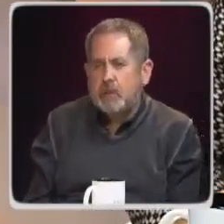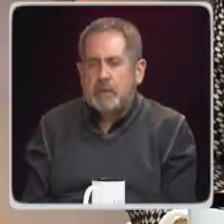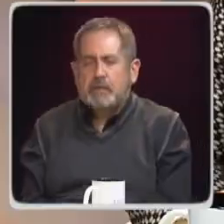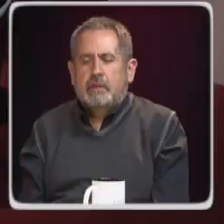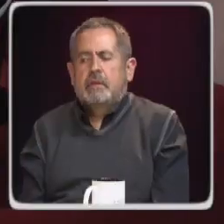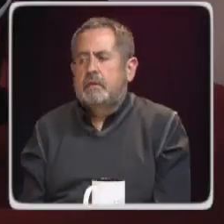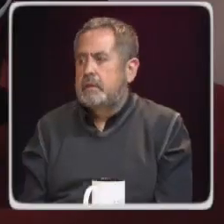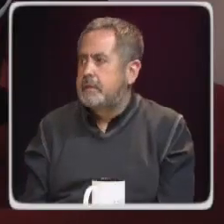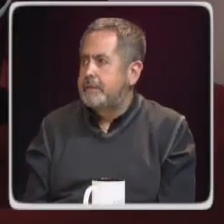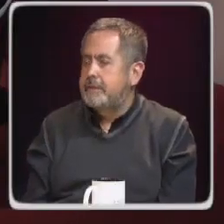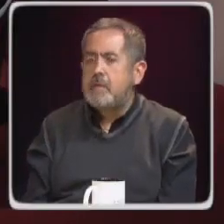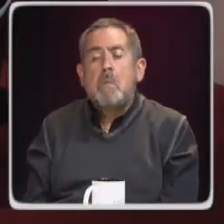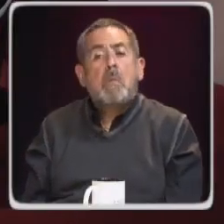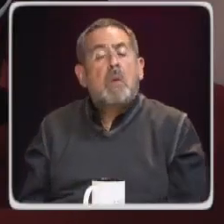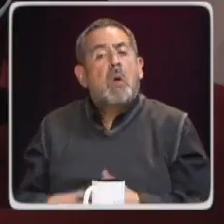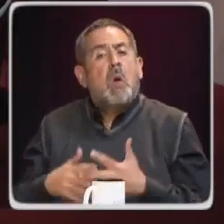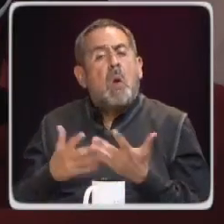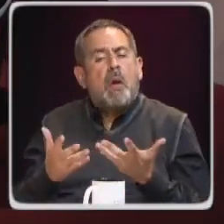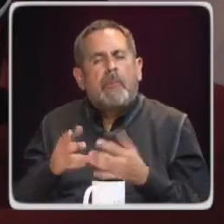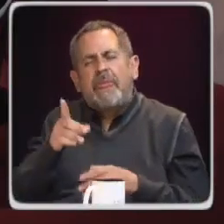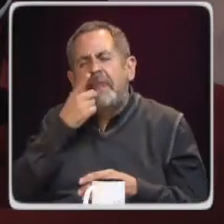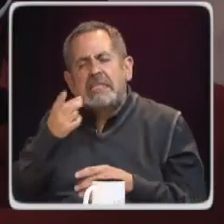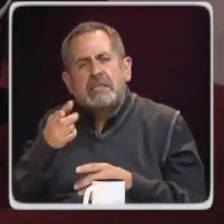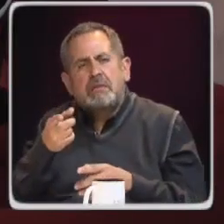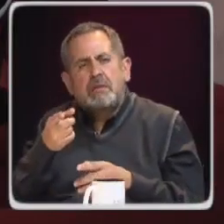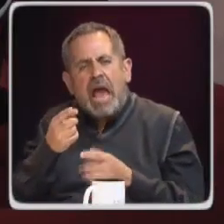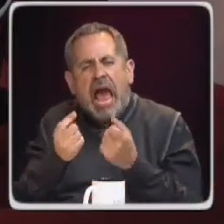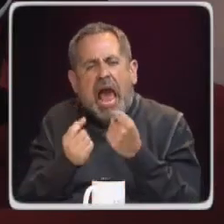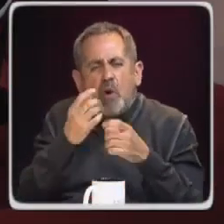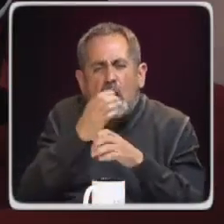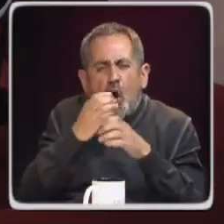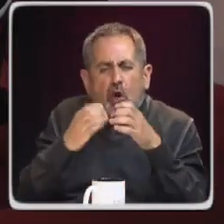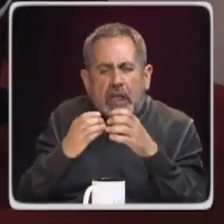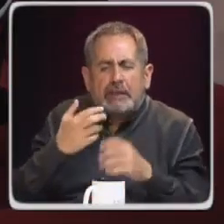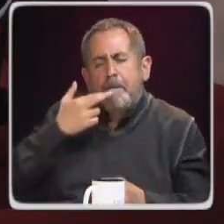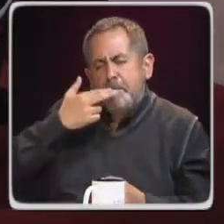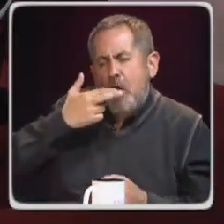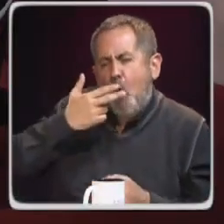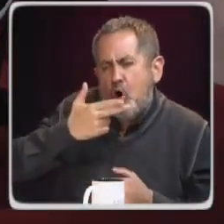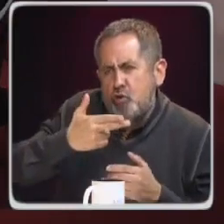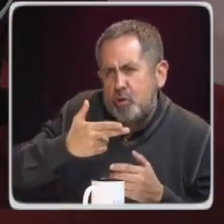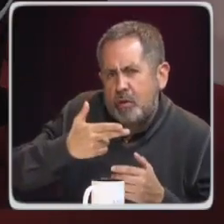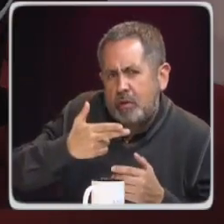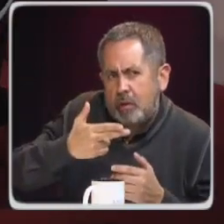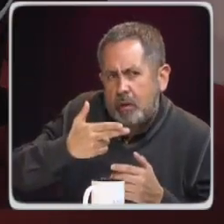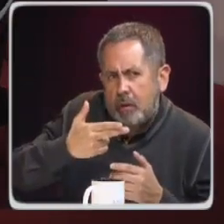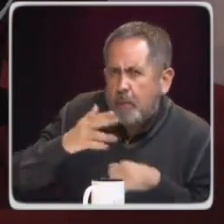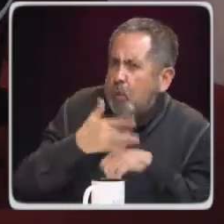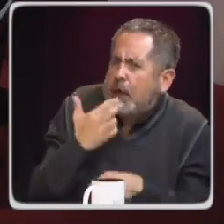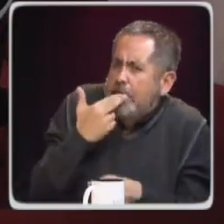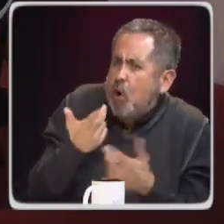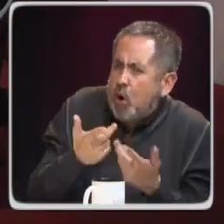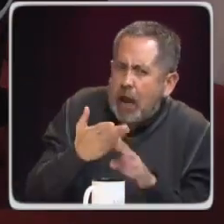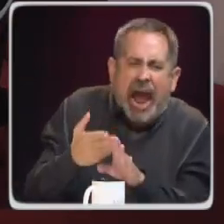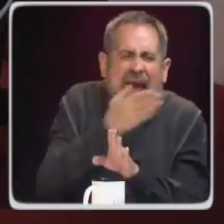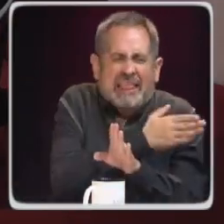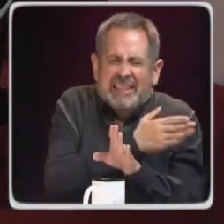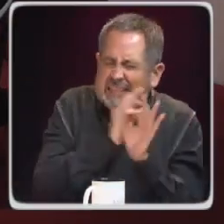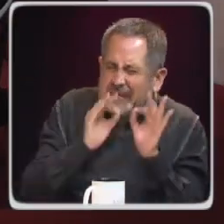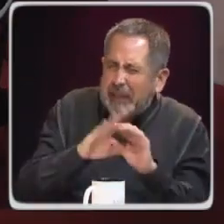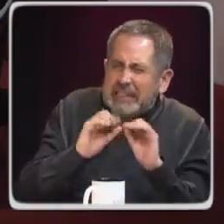algunas mejoras. Dices, Alejandra, que algunas cosas han mejorado. ¿Por qué han mejorado? ¿Qué